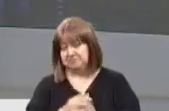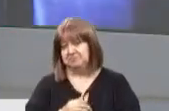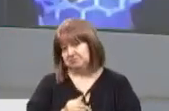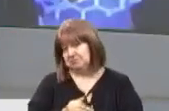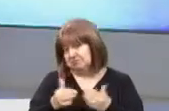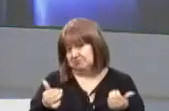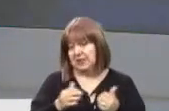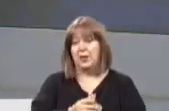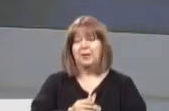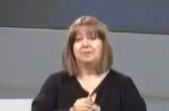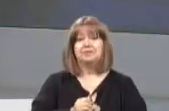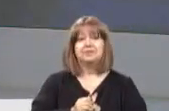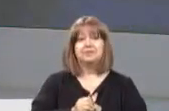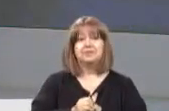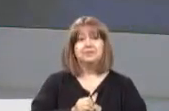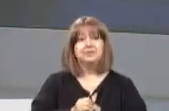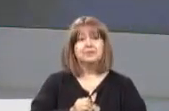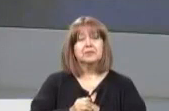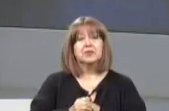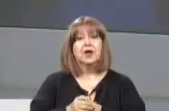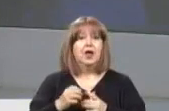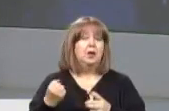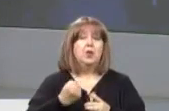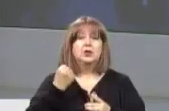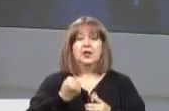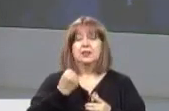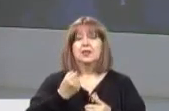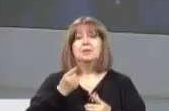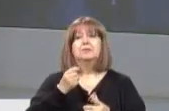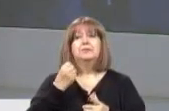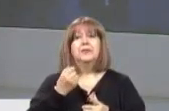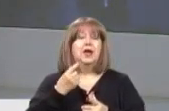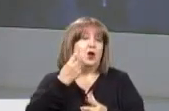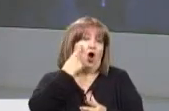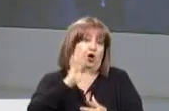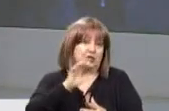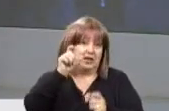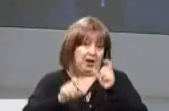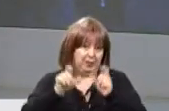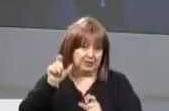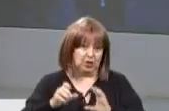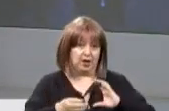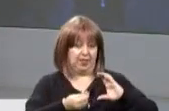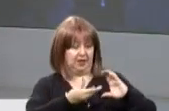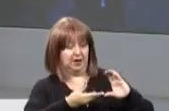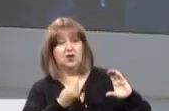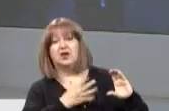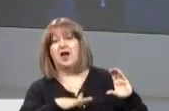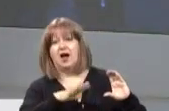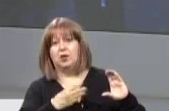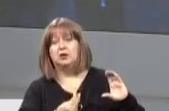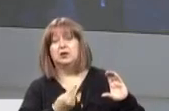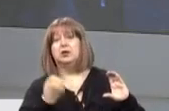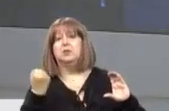bueno. Bueno, y cualquier cosa, claro, justamente buscar asesores y obviamente también con la confianza de saber, con referencia y